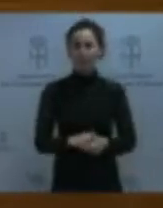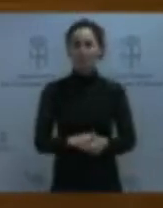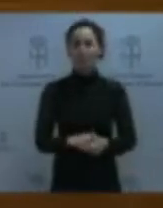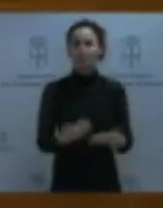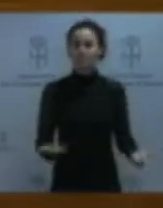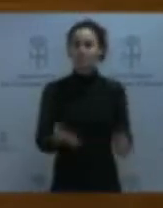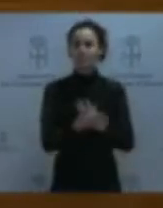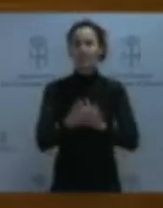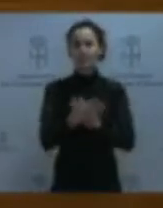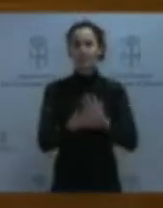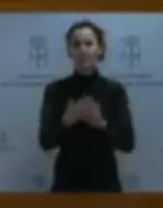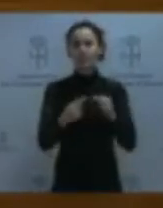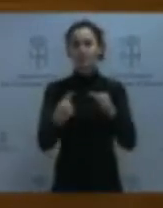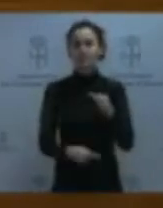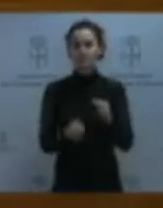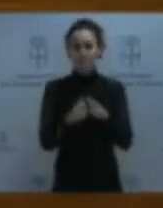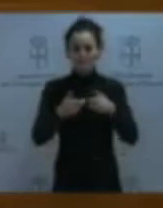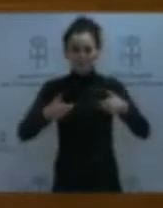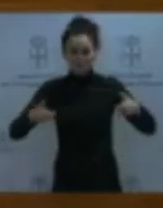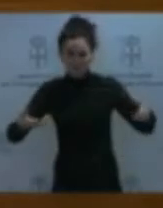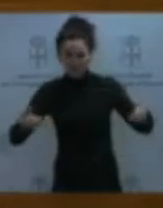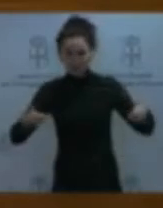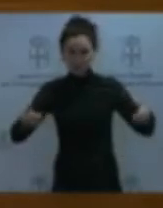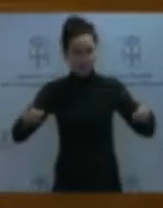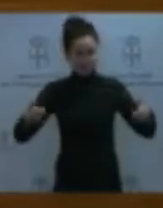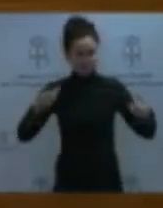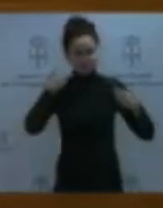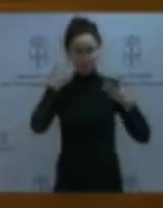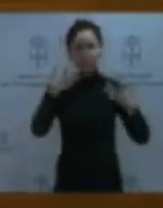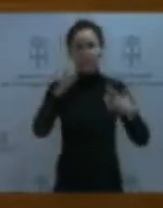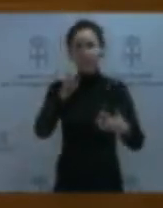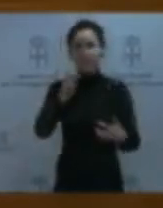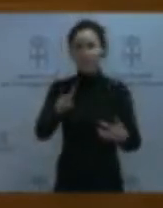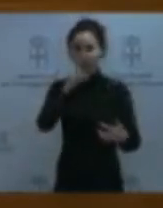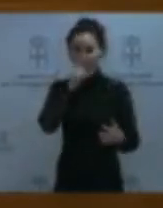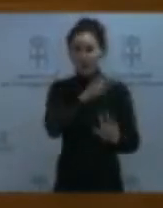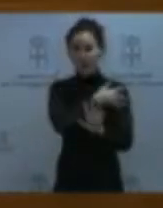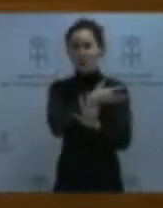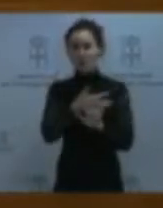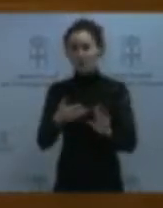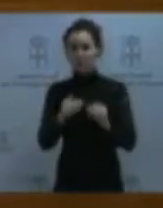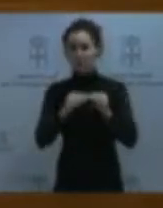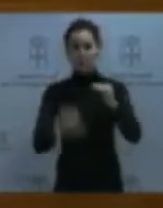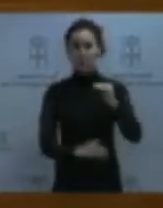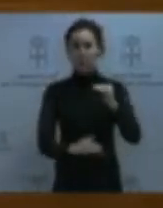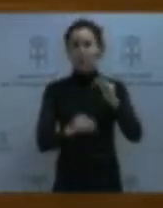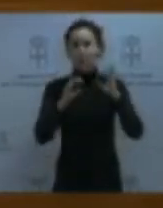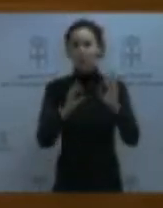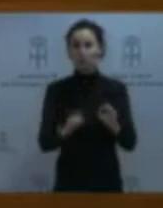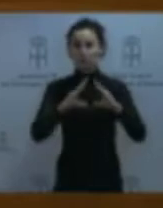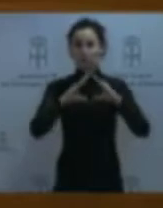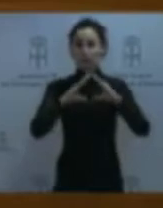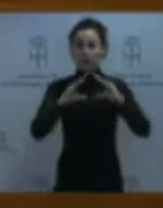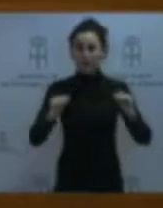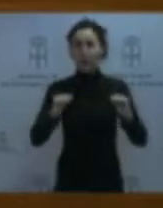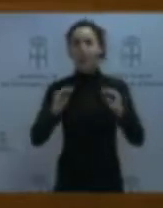que la desigualdad ha aumentado, se ha duplicado en los últimos 12 años, que Asturias junto con Andalucía y Castilla-La Mancha son las comunidades,